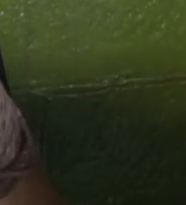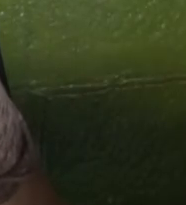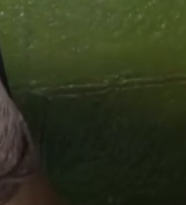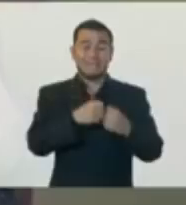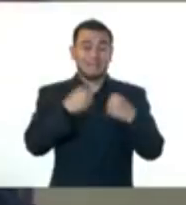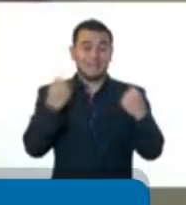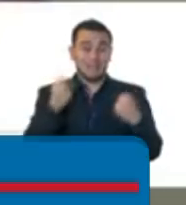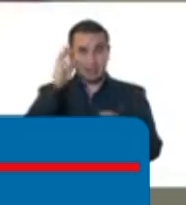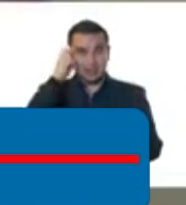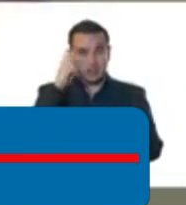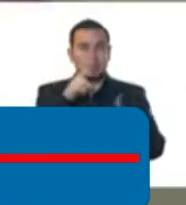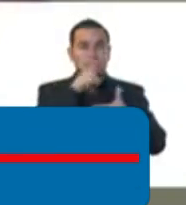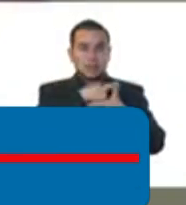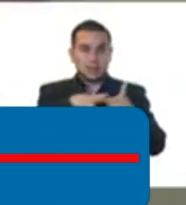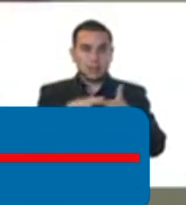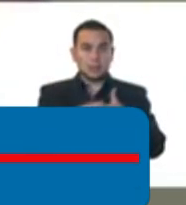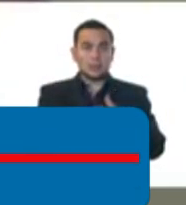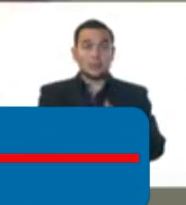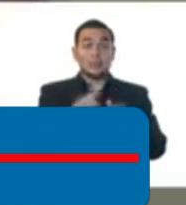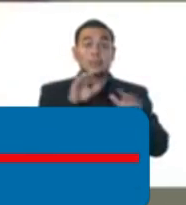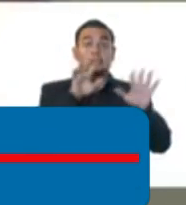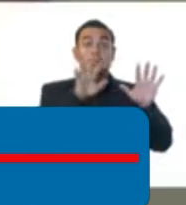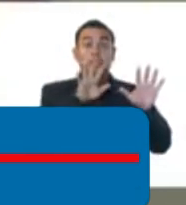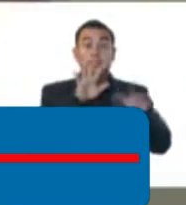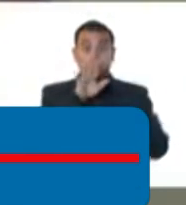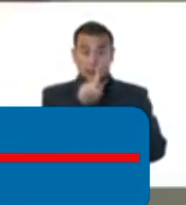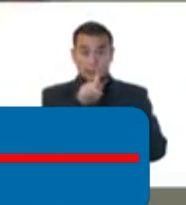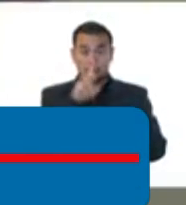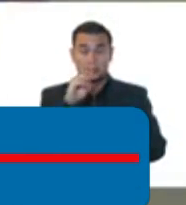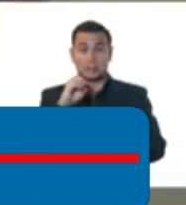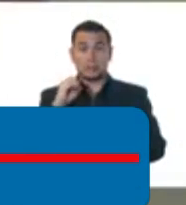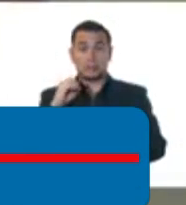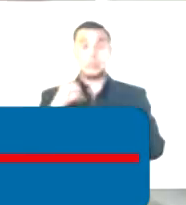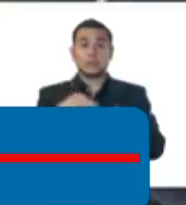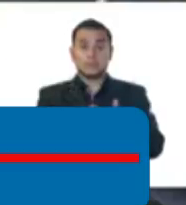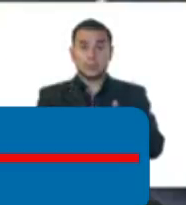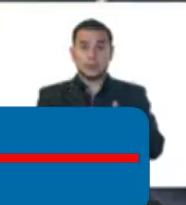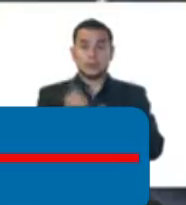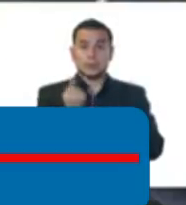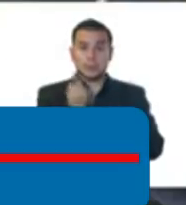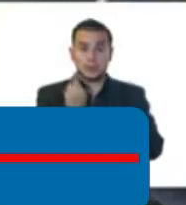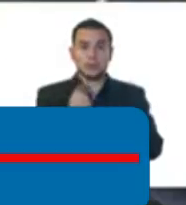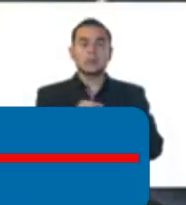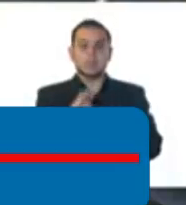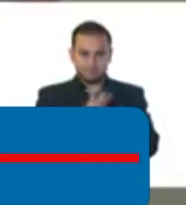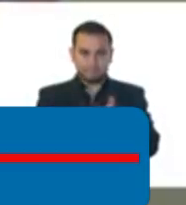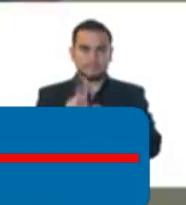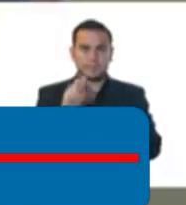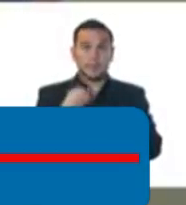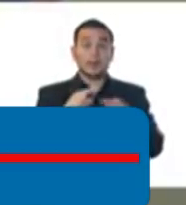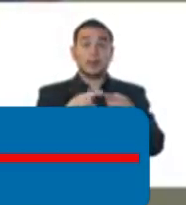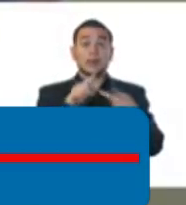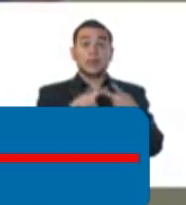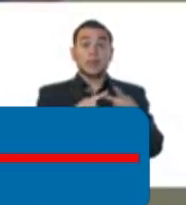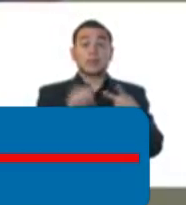19 entonces hemos dividido en 15 tantos de 100 mil viviendas diarias entonces vamos a beneficiar 6.000 viviendas mañana a 100.000 los domingos